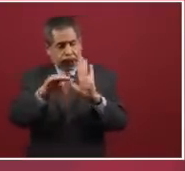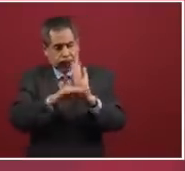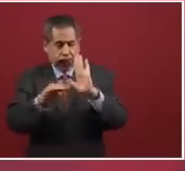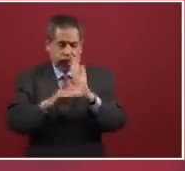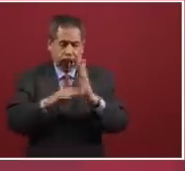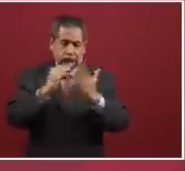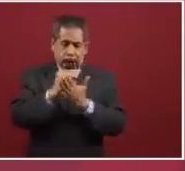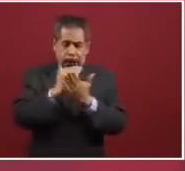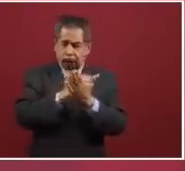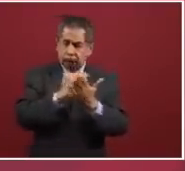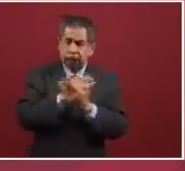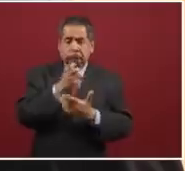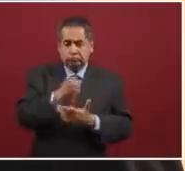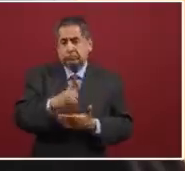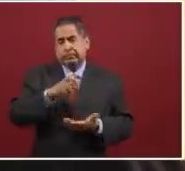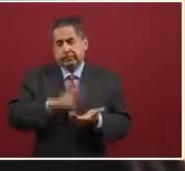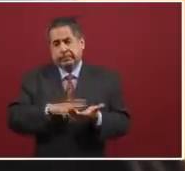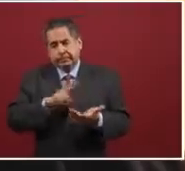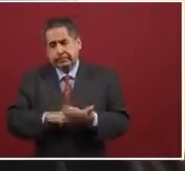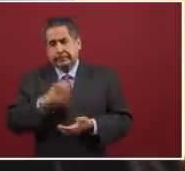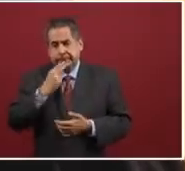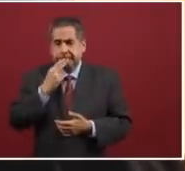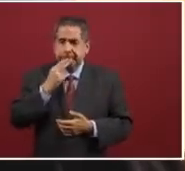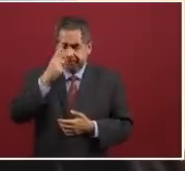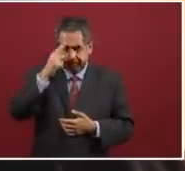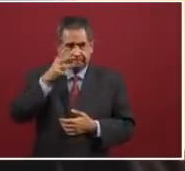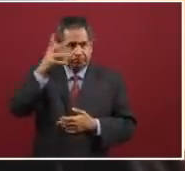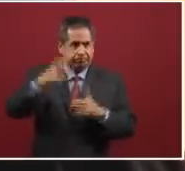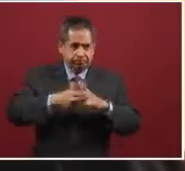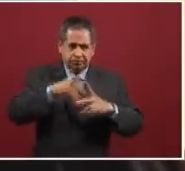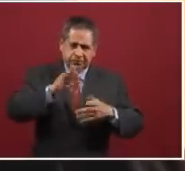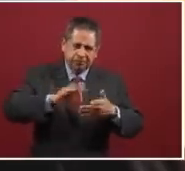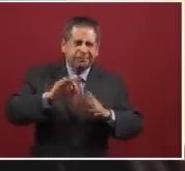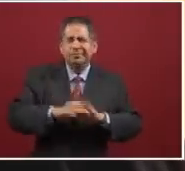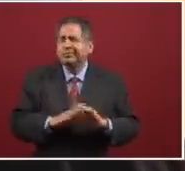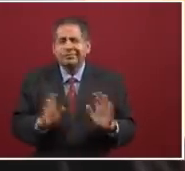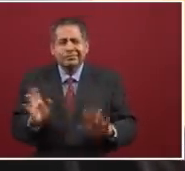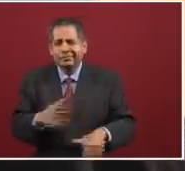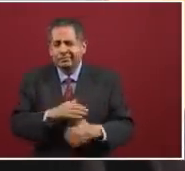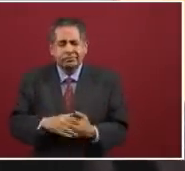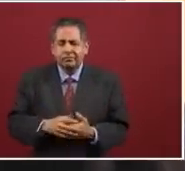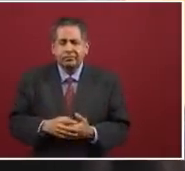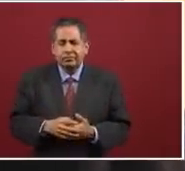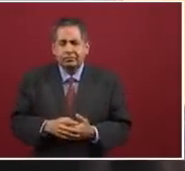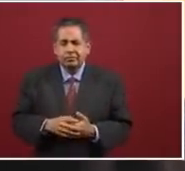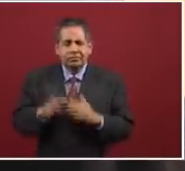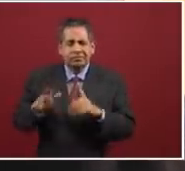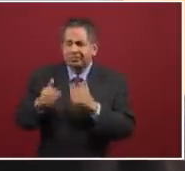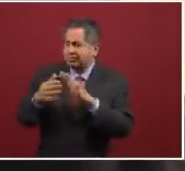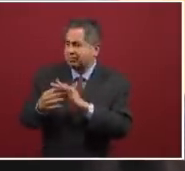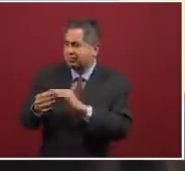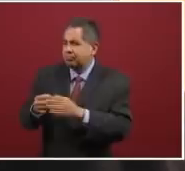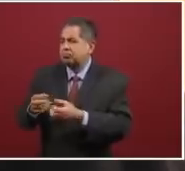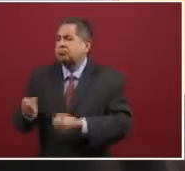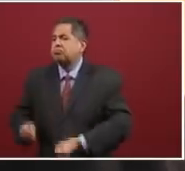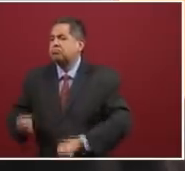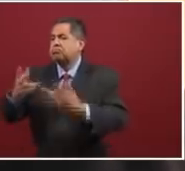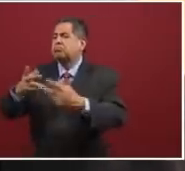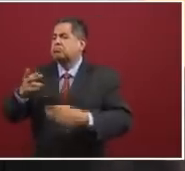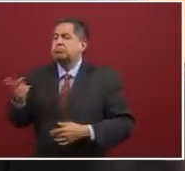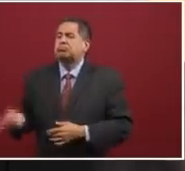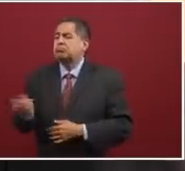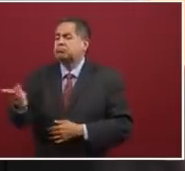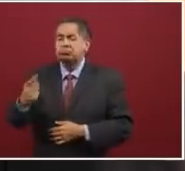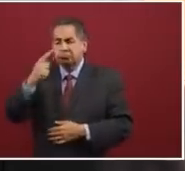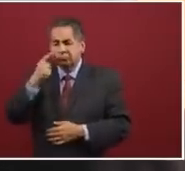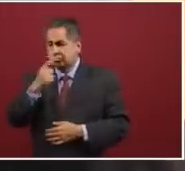académico, de la estadística. O sea, vayan a lo cualitativo. ¿Qué